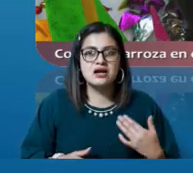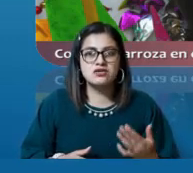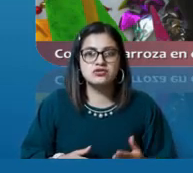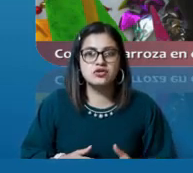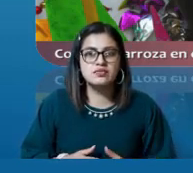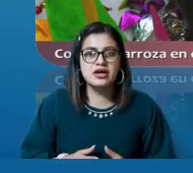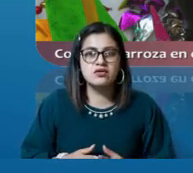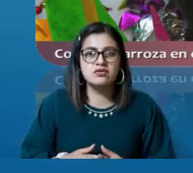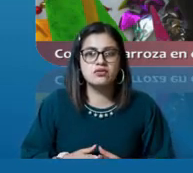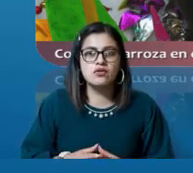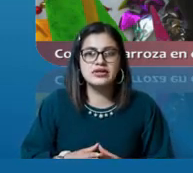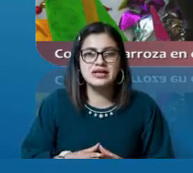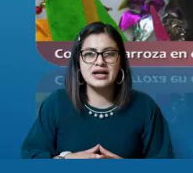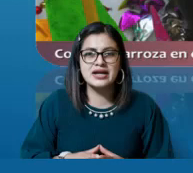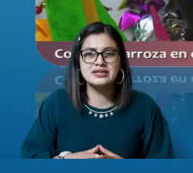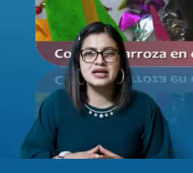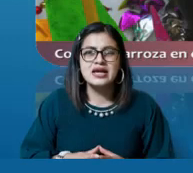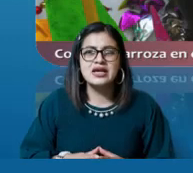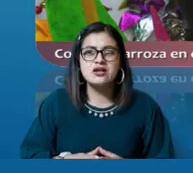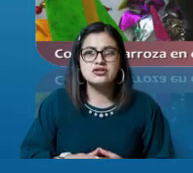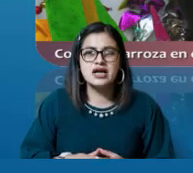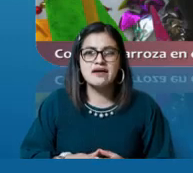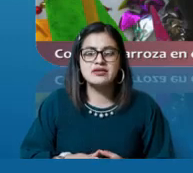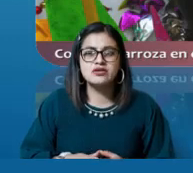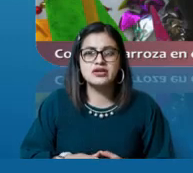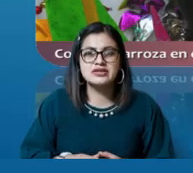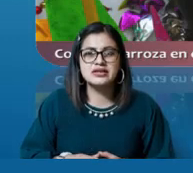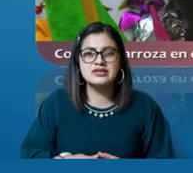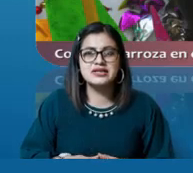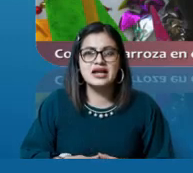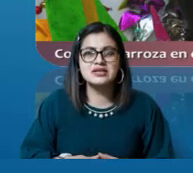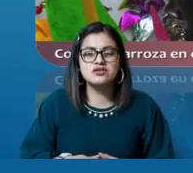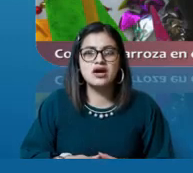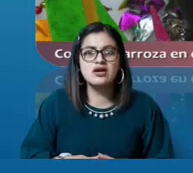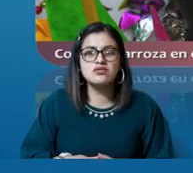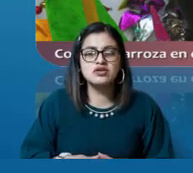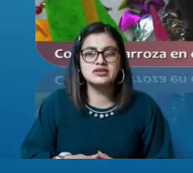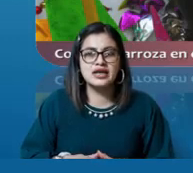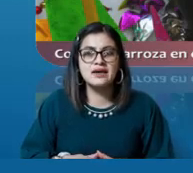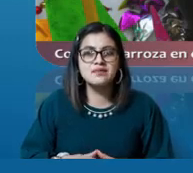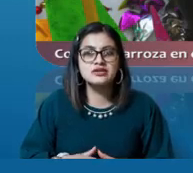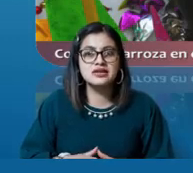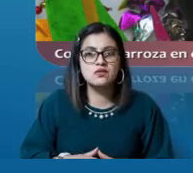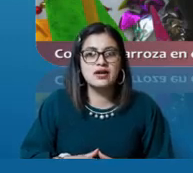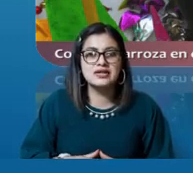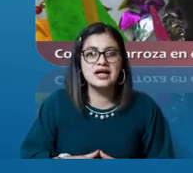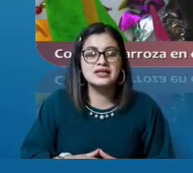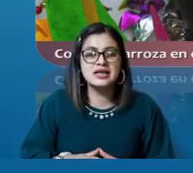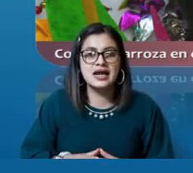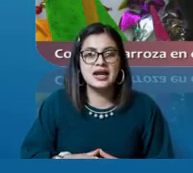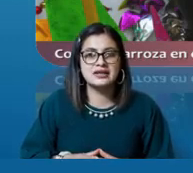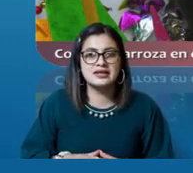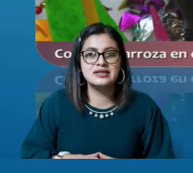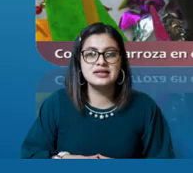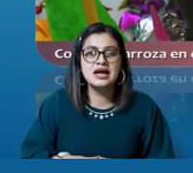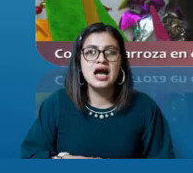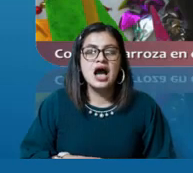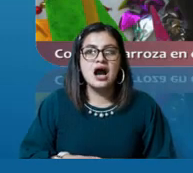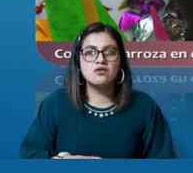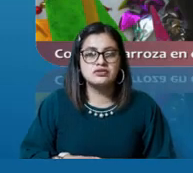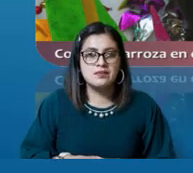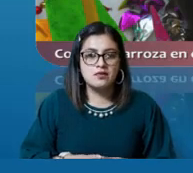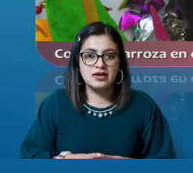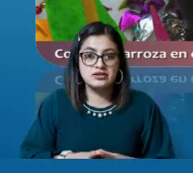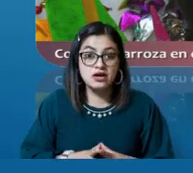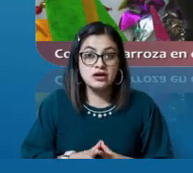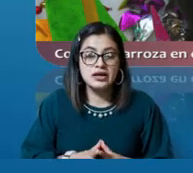expresiones, las costumbres culinarias y los hábitos residenciales son algunos ejemplos de cualidades que caracterizan